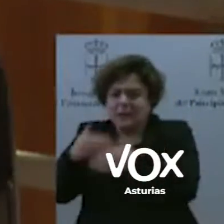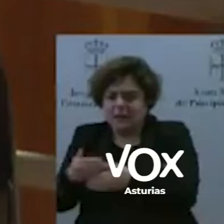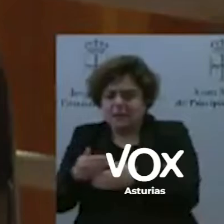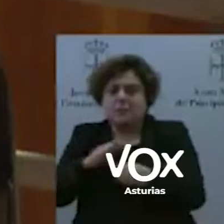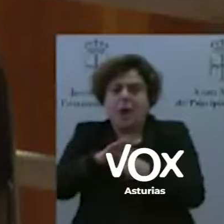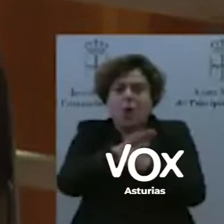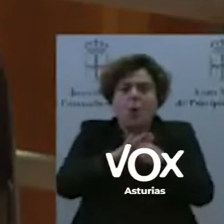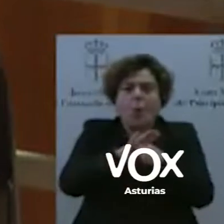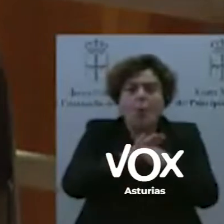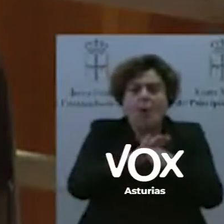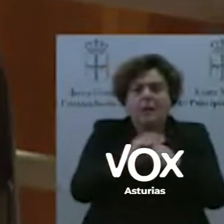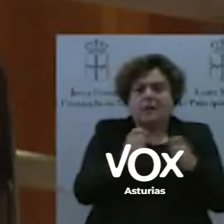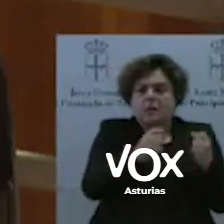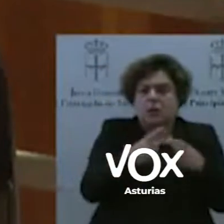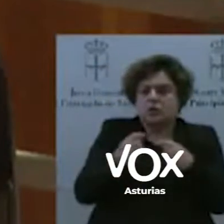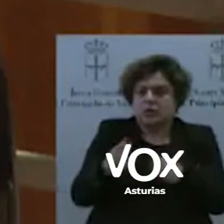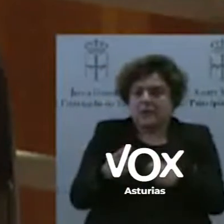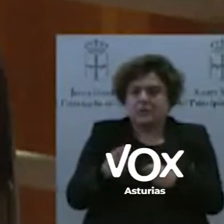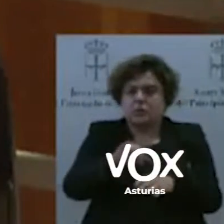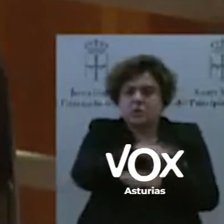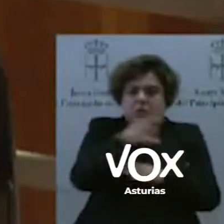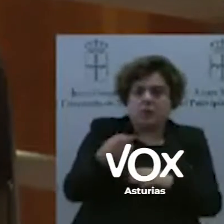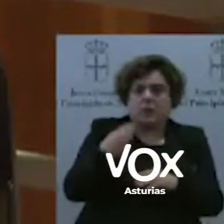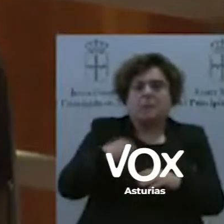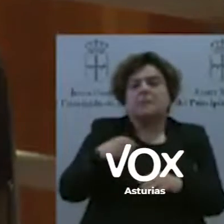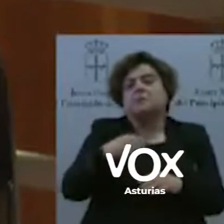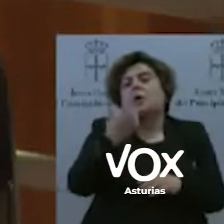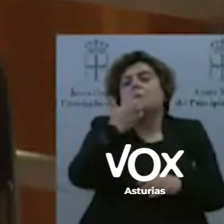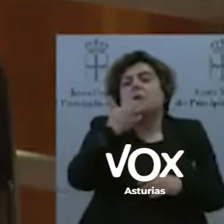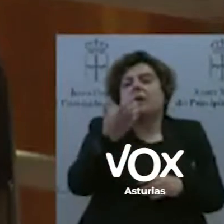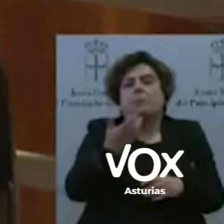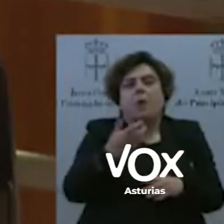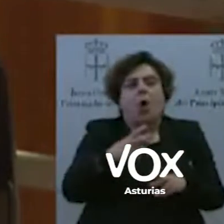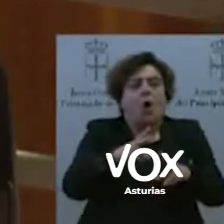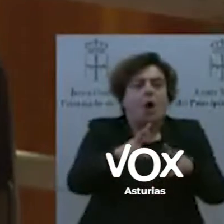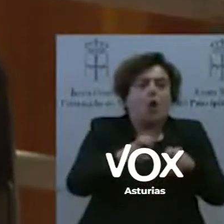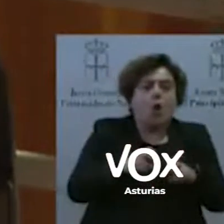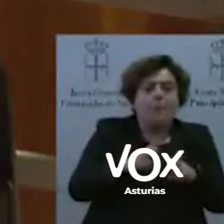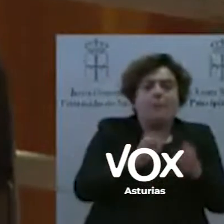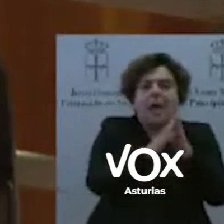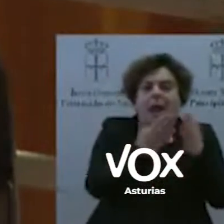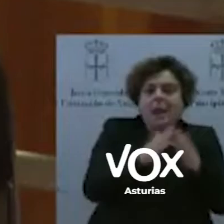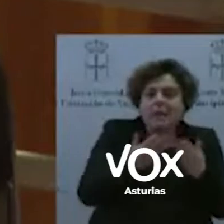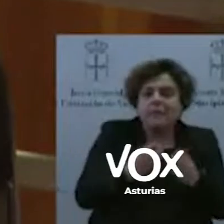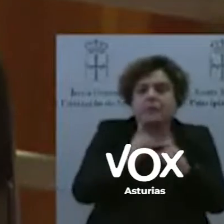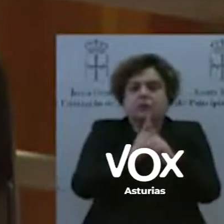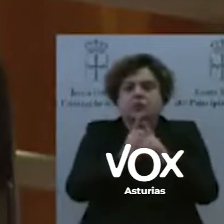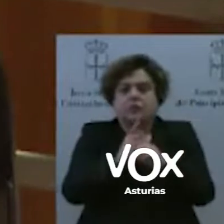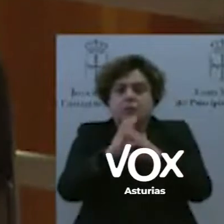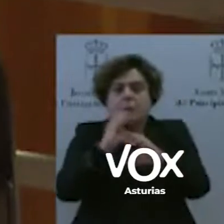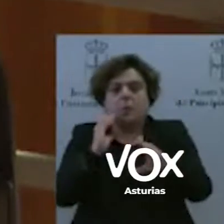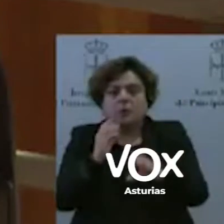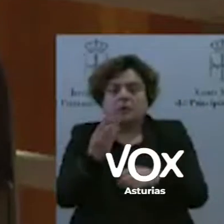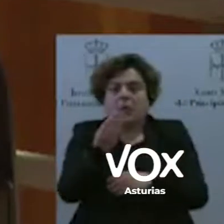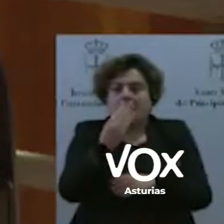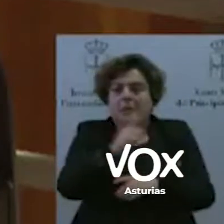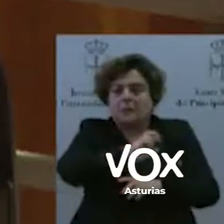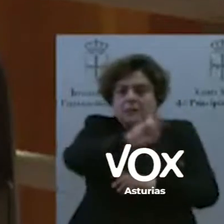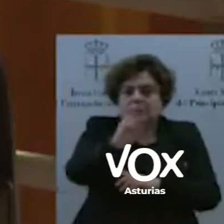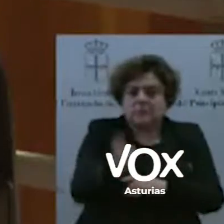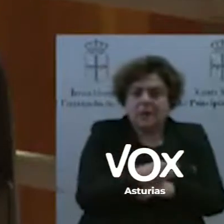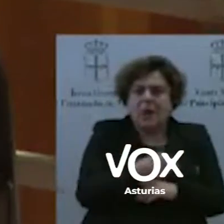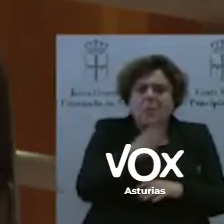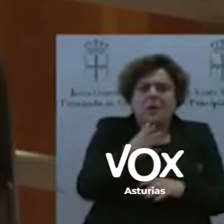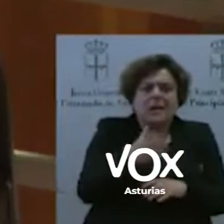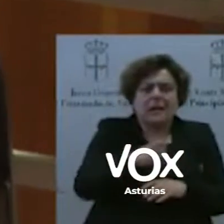como son la compra, por ejemplo, de libros, de transporte, de comedores, etcétera. ¿Por qué los acogedores han de asumir con sus